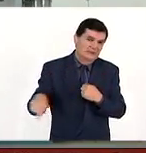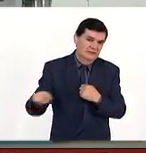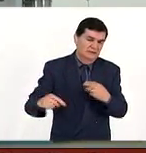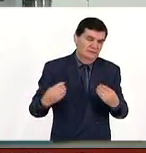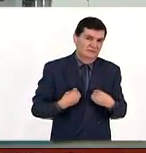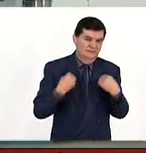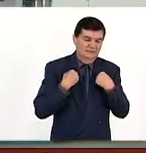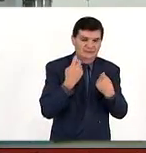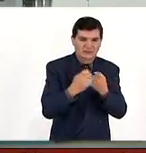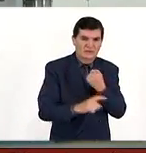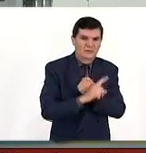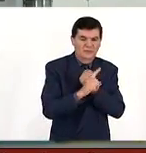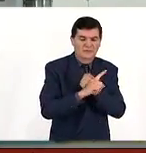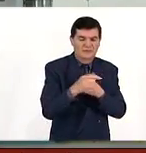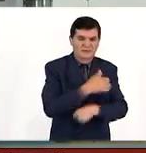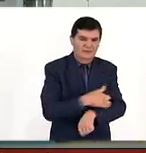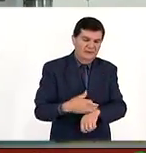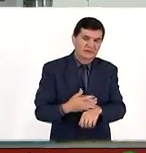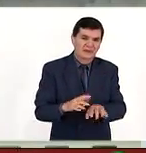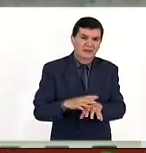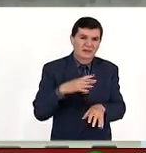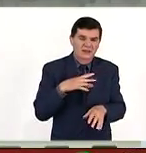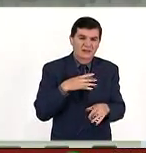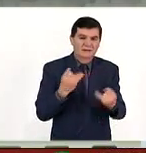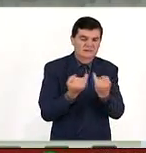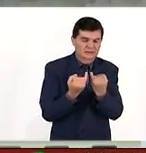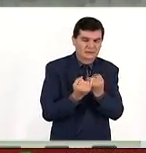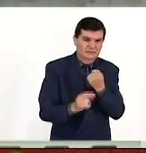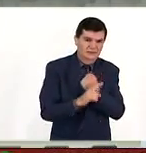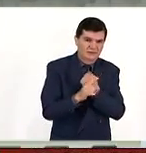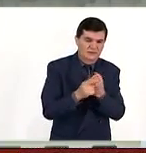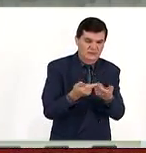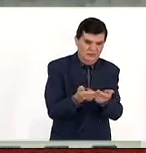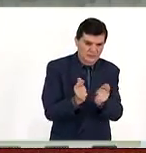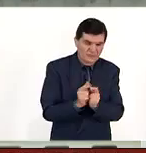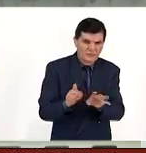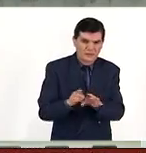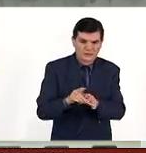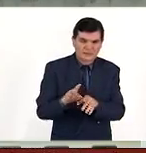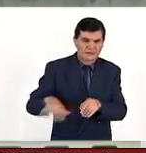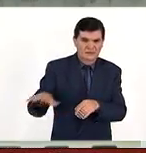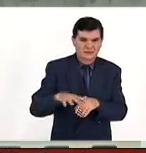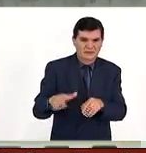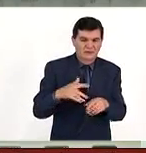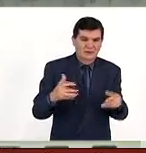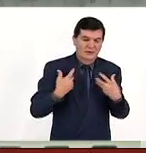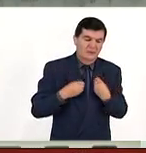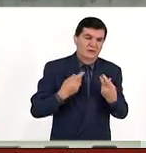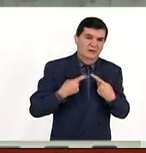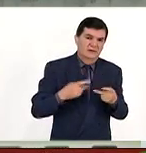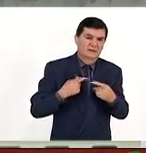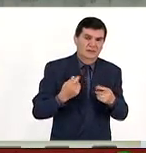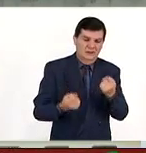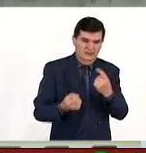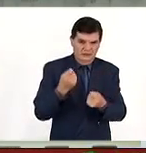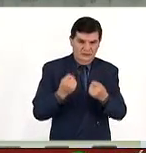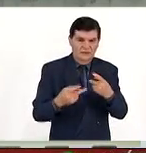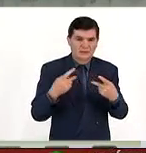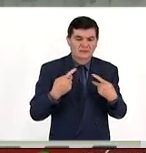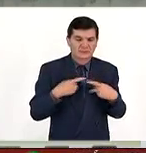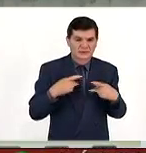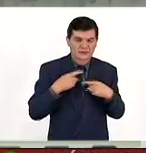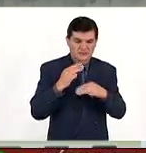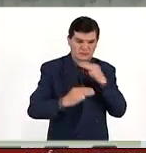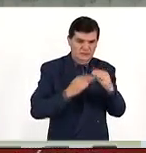afecta a cualquier tipo de familia pero también exacerba a los grupos reaccionarios al ajeno fobia no por supuesto hay grupos en